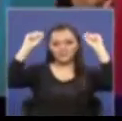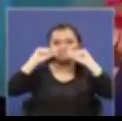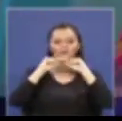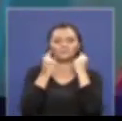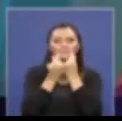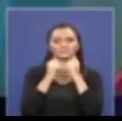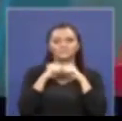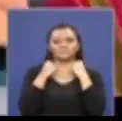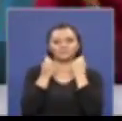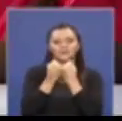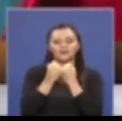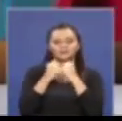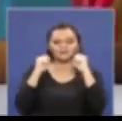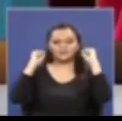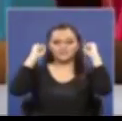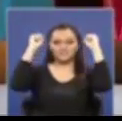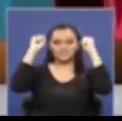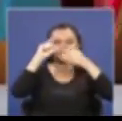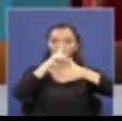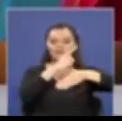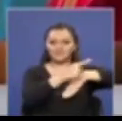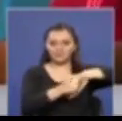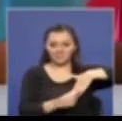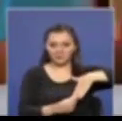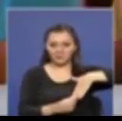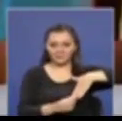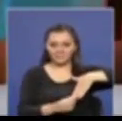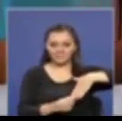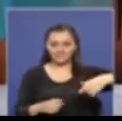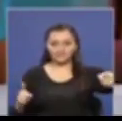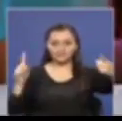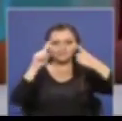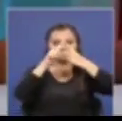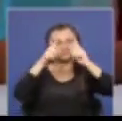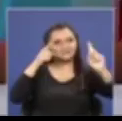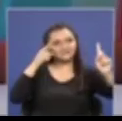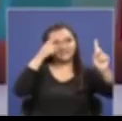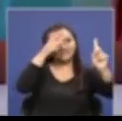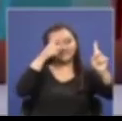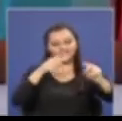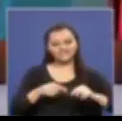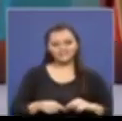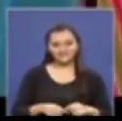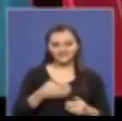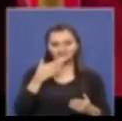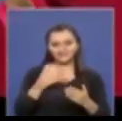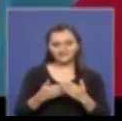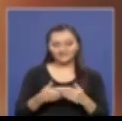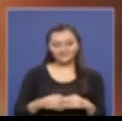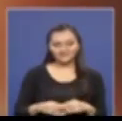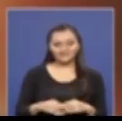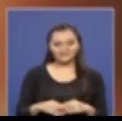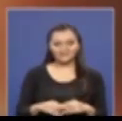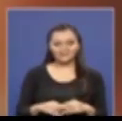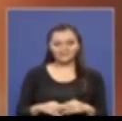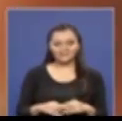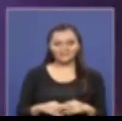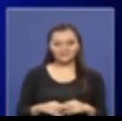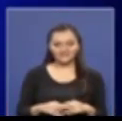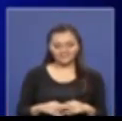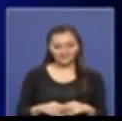movimientos sociales. Que viva la patria grande. Hasta la victoria siempre. Gracias, hermano.